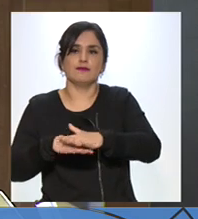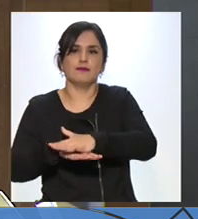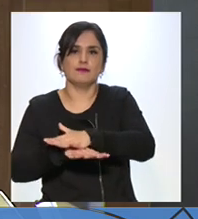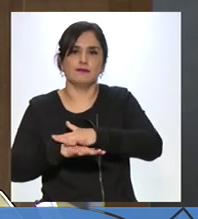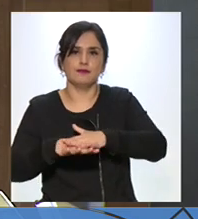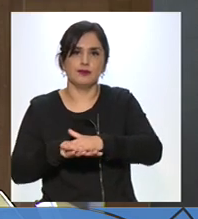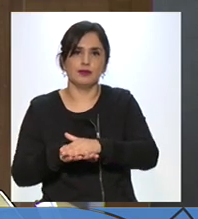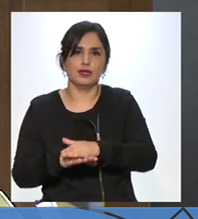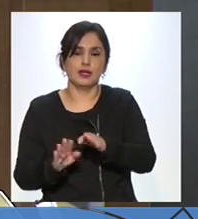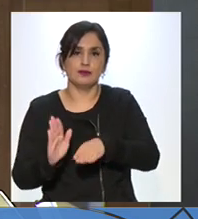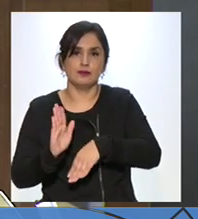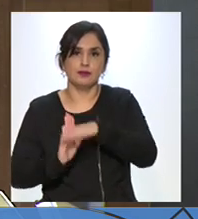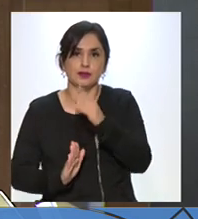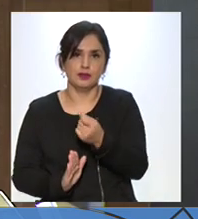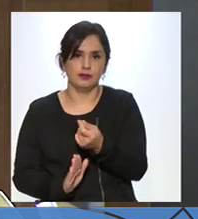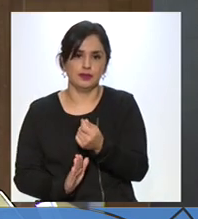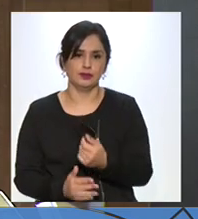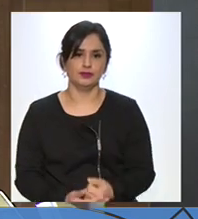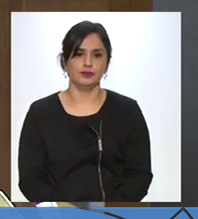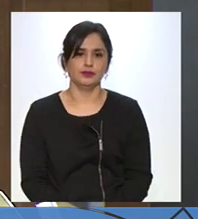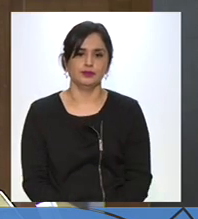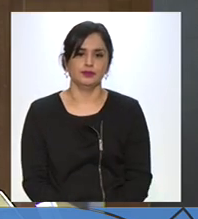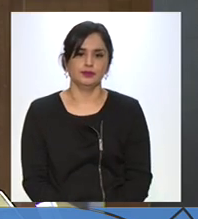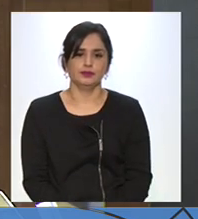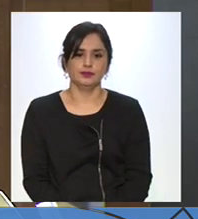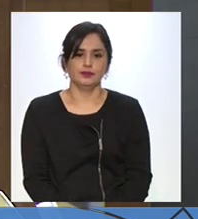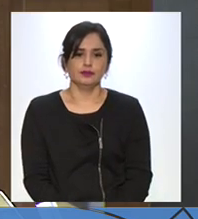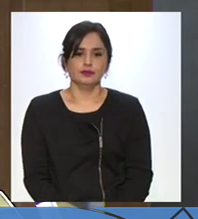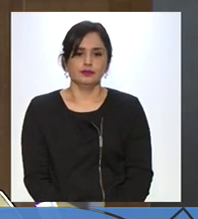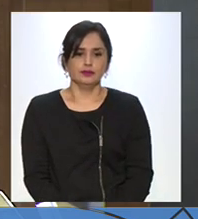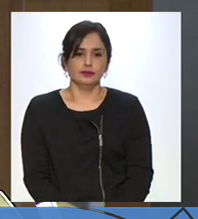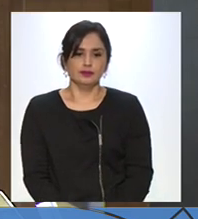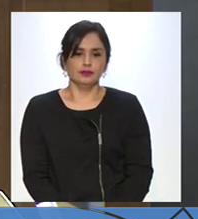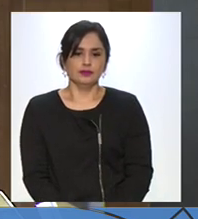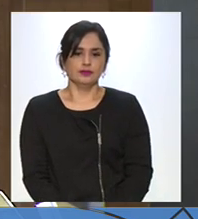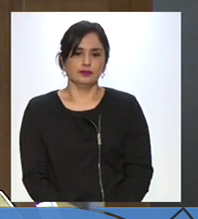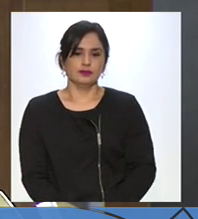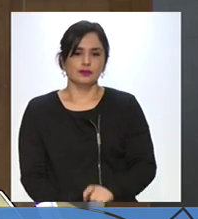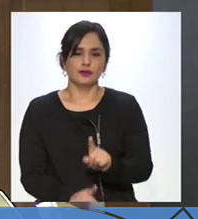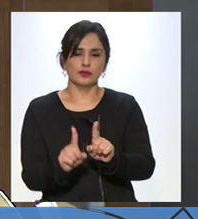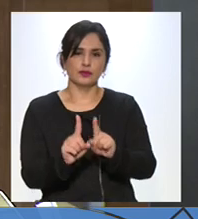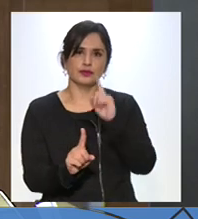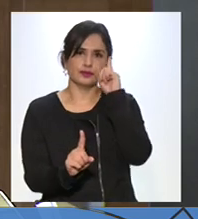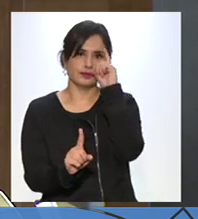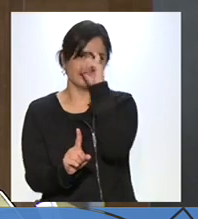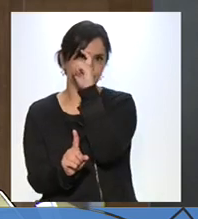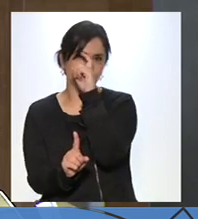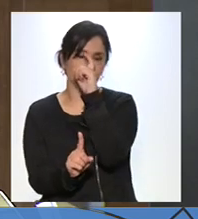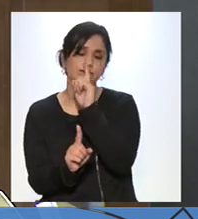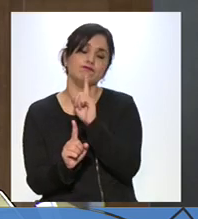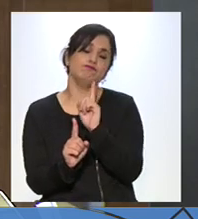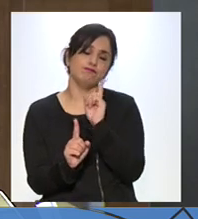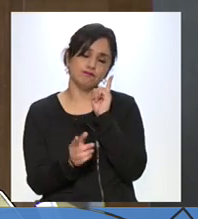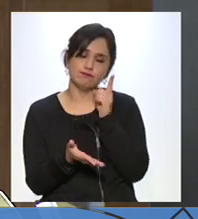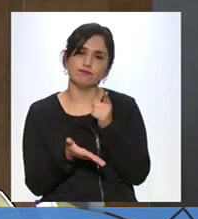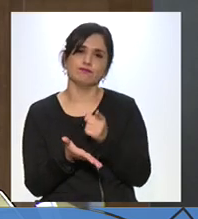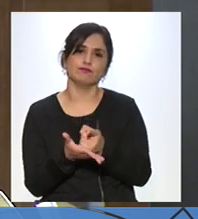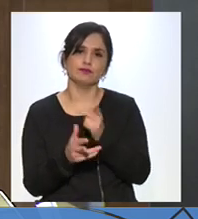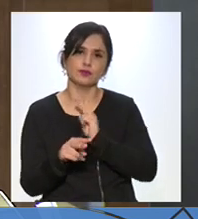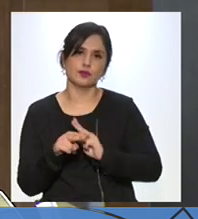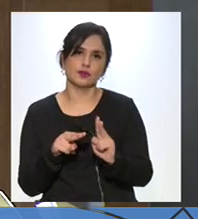de la inflación. Cuestión que yo creo que es de las cosas más difíciles, pero que va a ser que hacerlo en algún minuto. Los ministros de